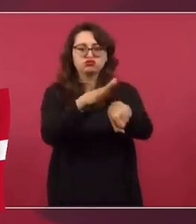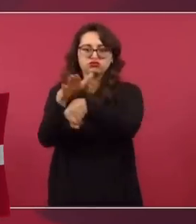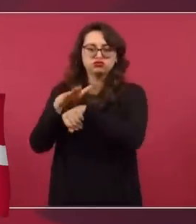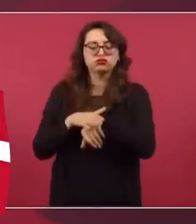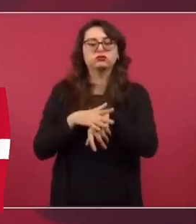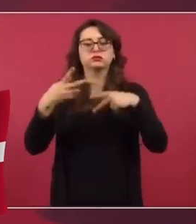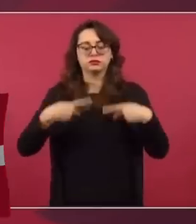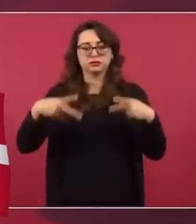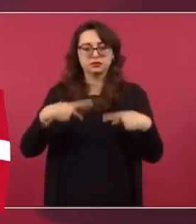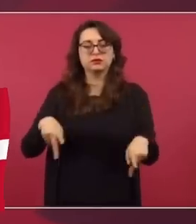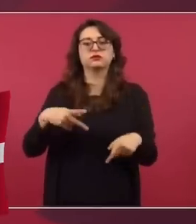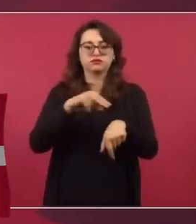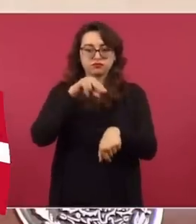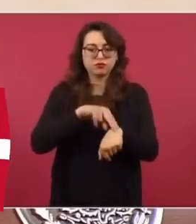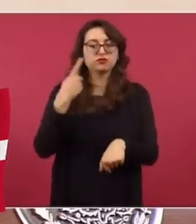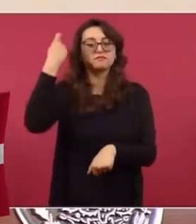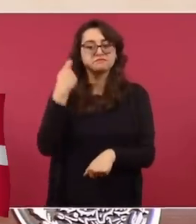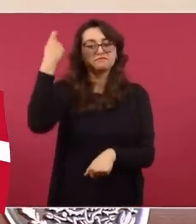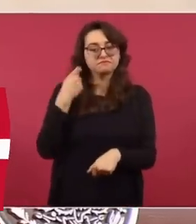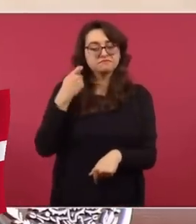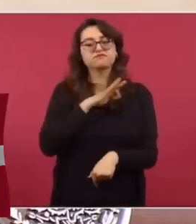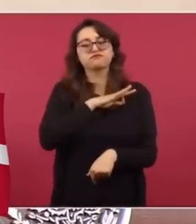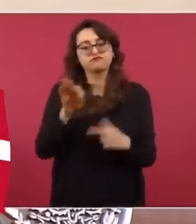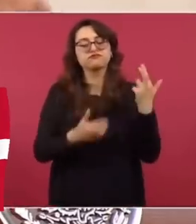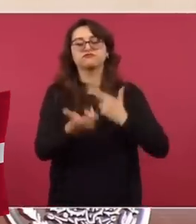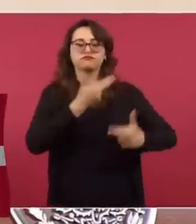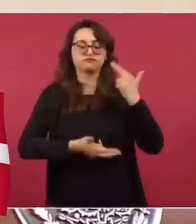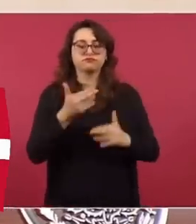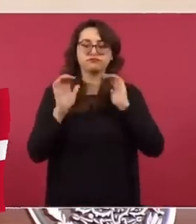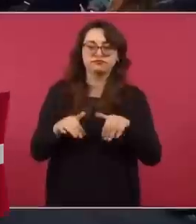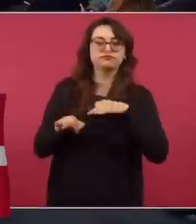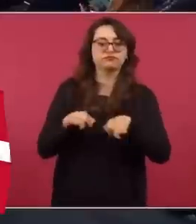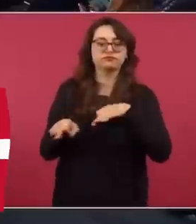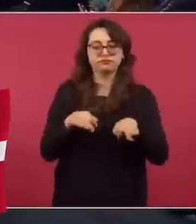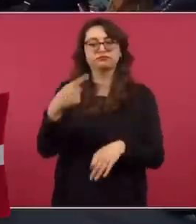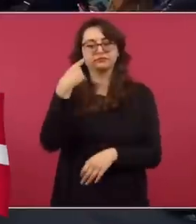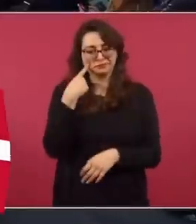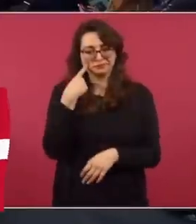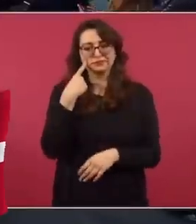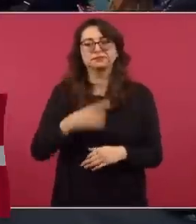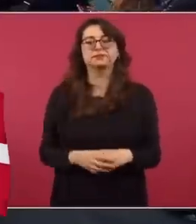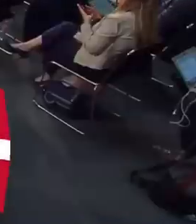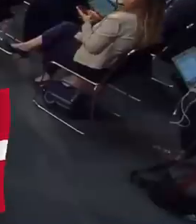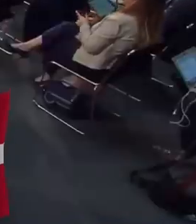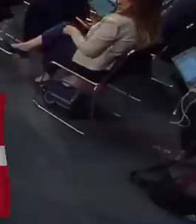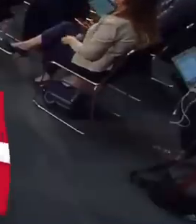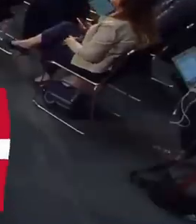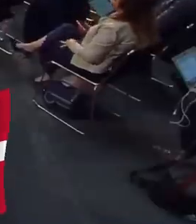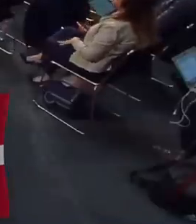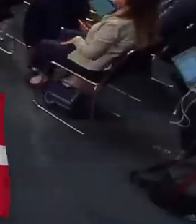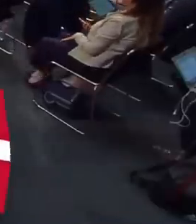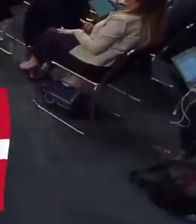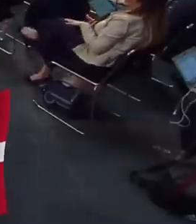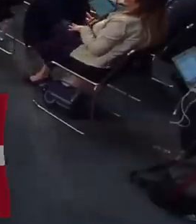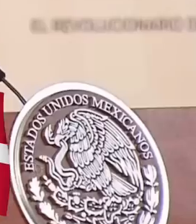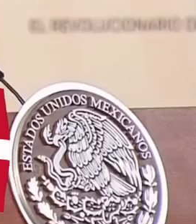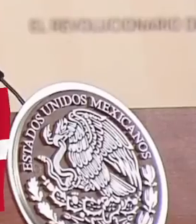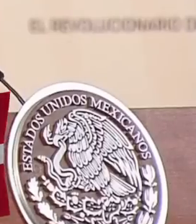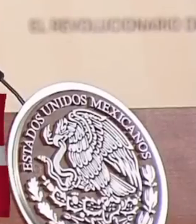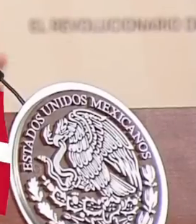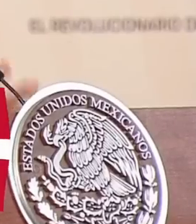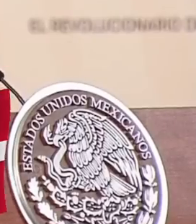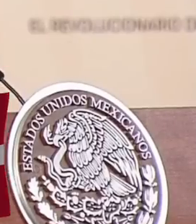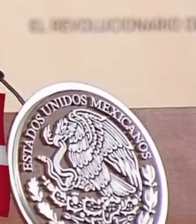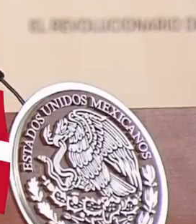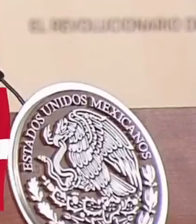jubilados del Seguro Social. Miren, para tener un sistema de salud pública de calidad, lo